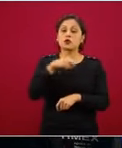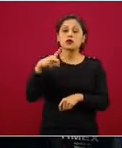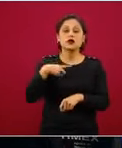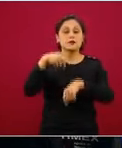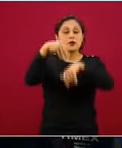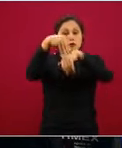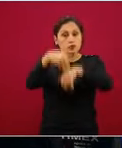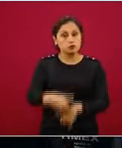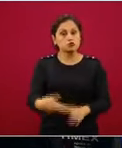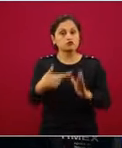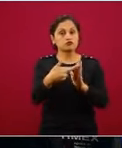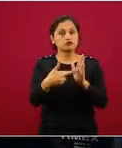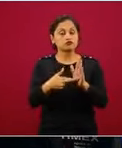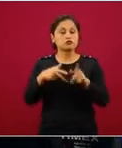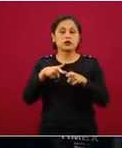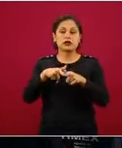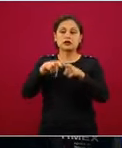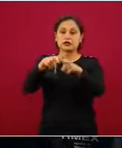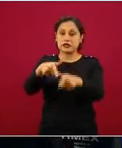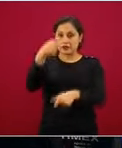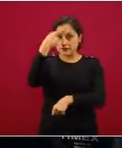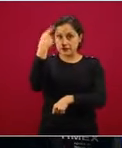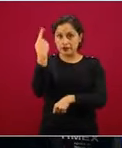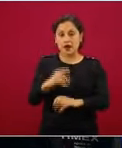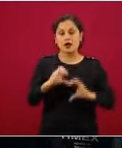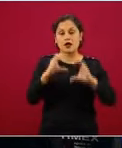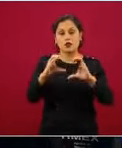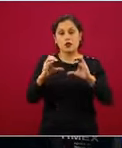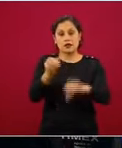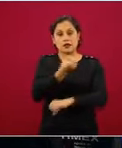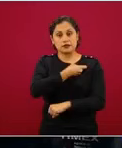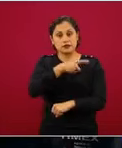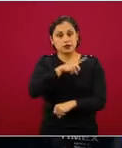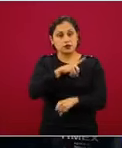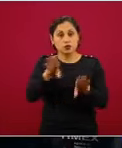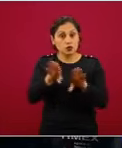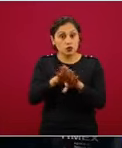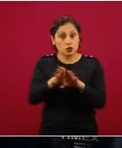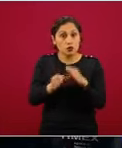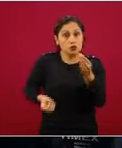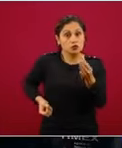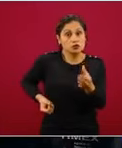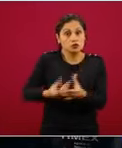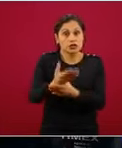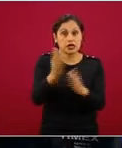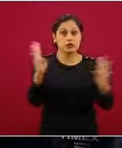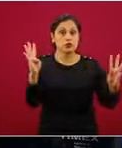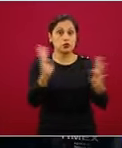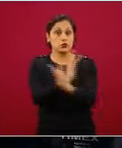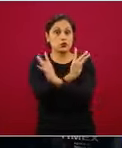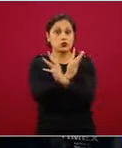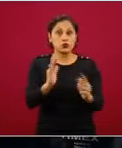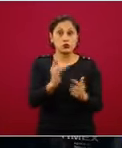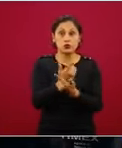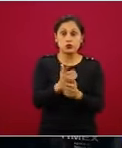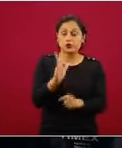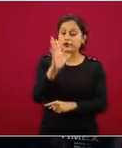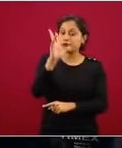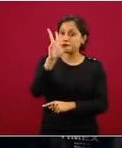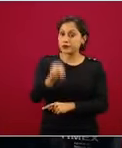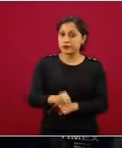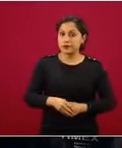medidas de seguridad sanitaria, no salir a la vía pública. La siguiente.